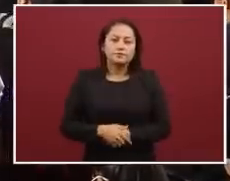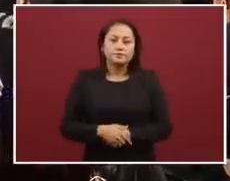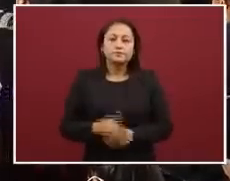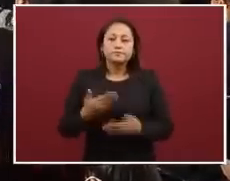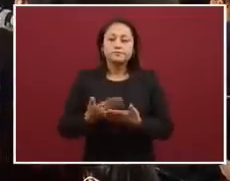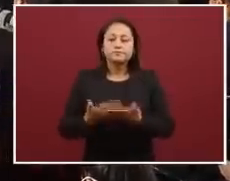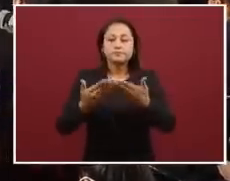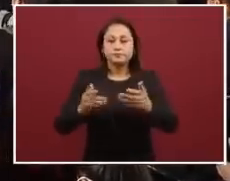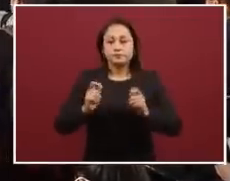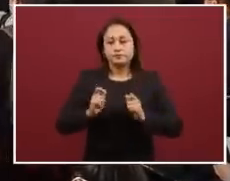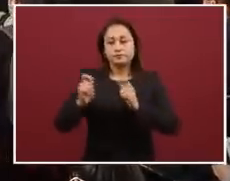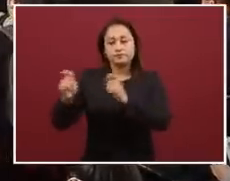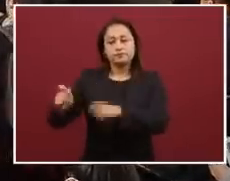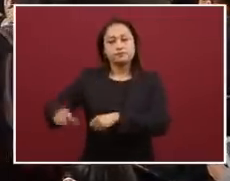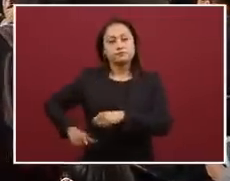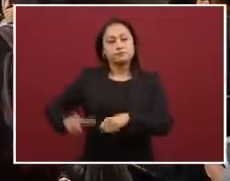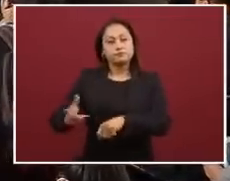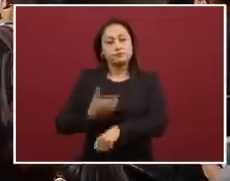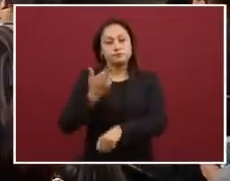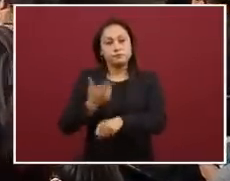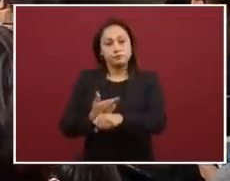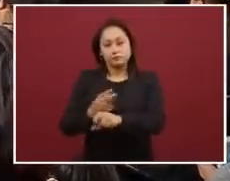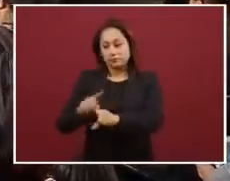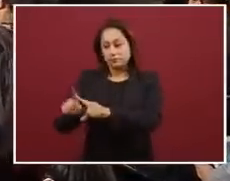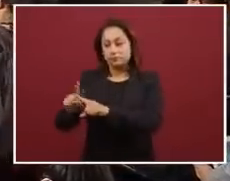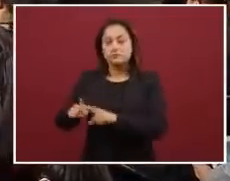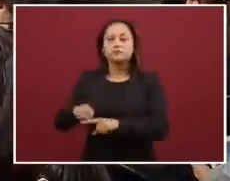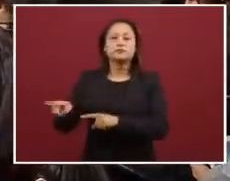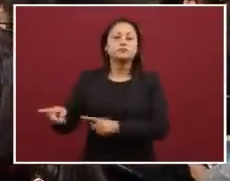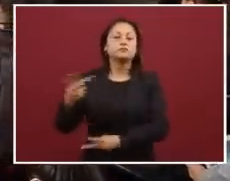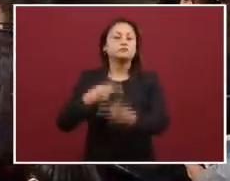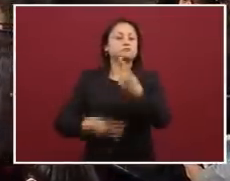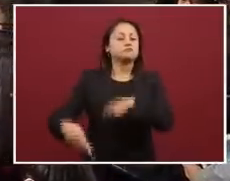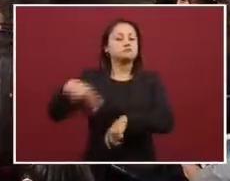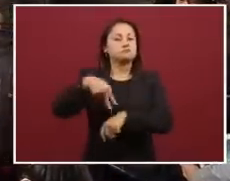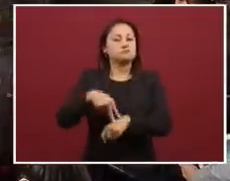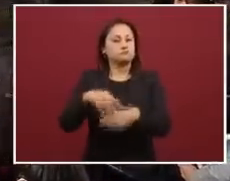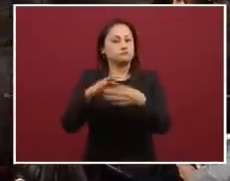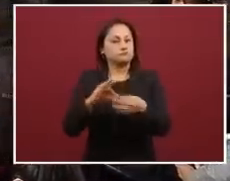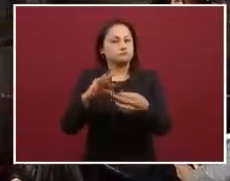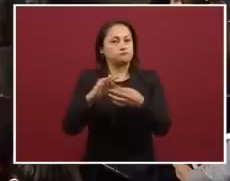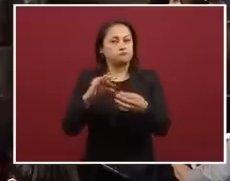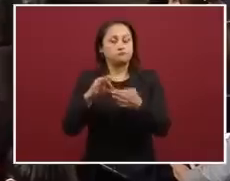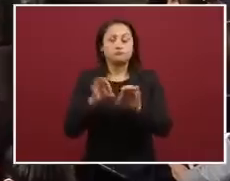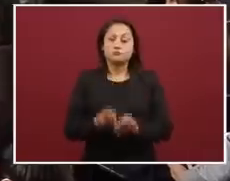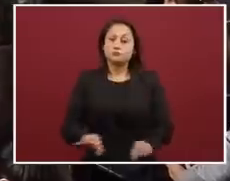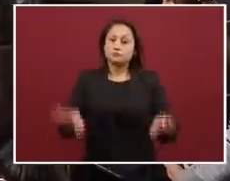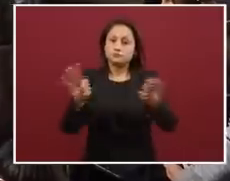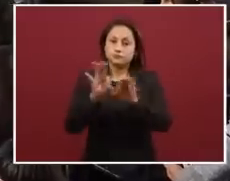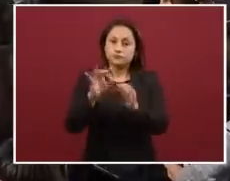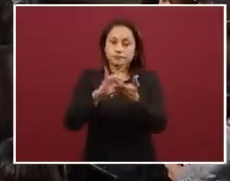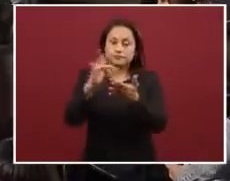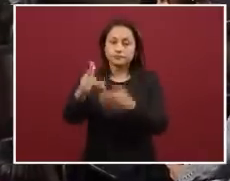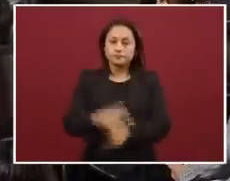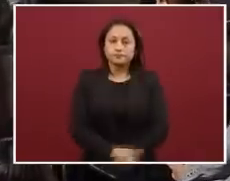señores gobernadores, porque tienen mucho y muy importante que decir para esta causa. Gracias, muy amables.